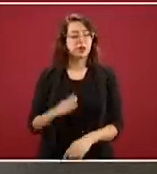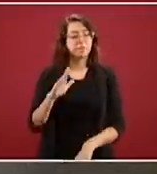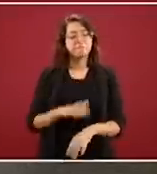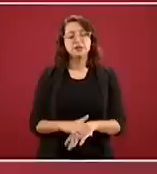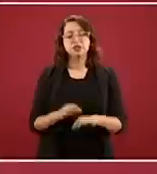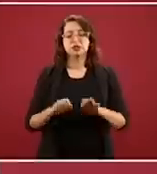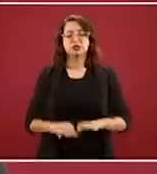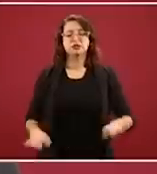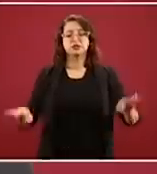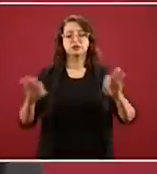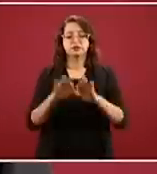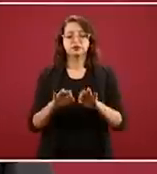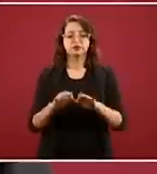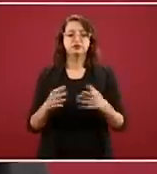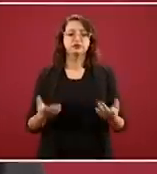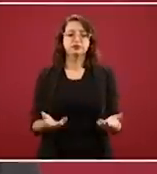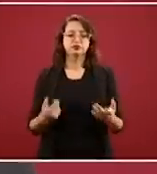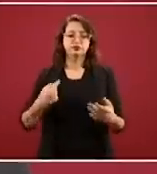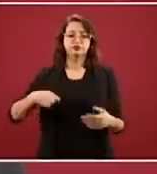tenemos es el enfoque